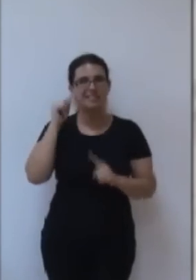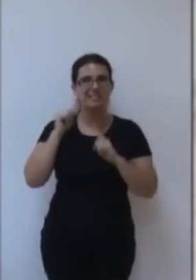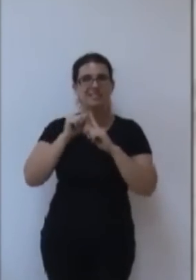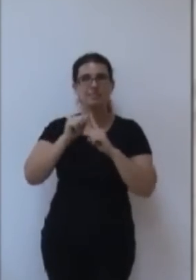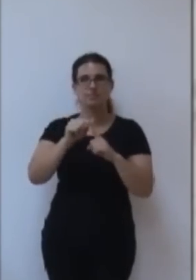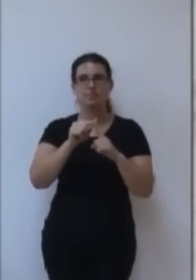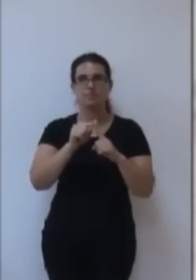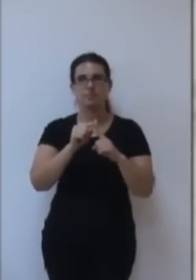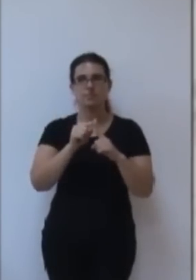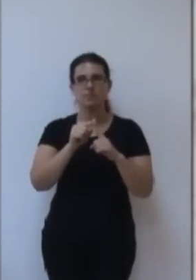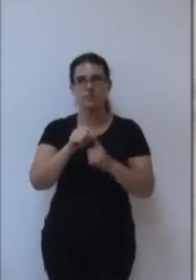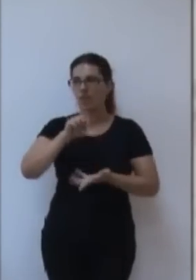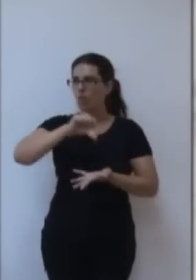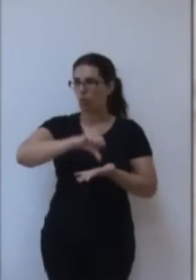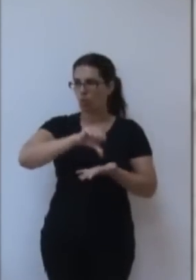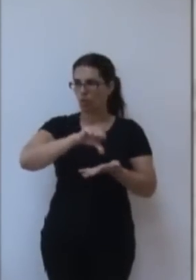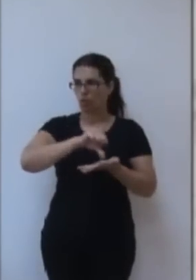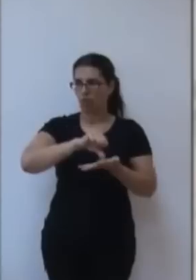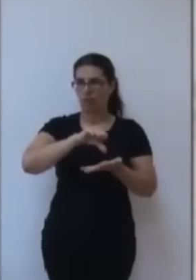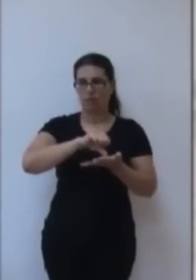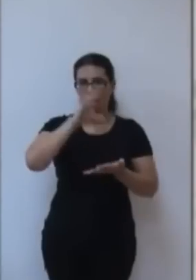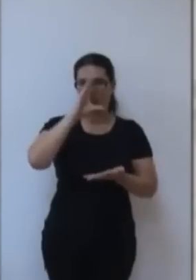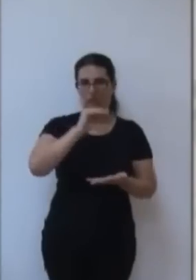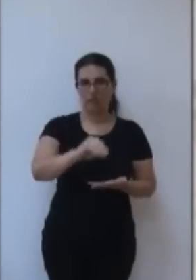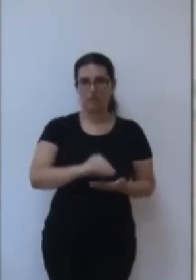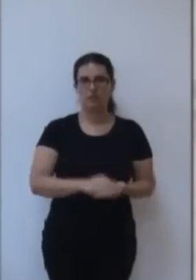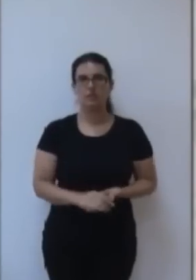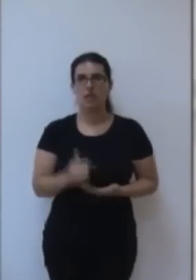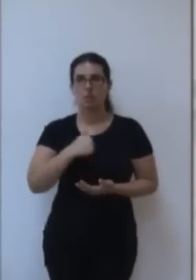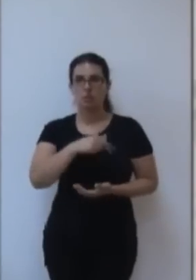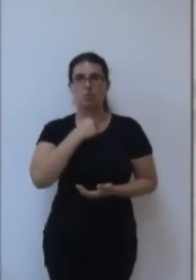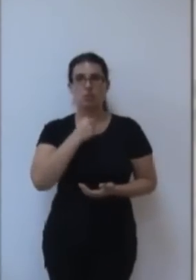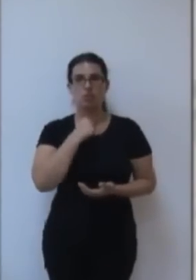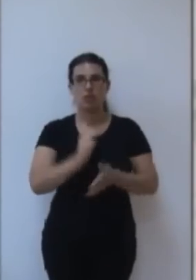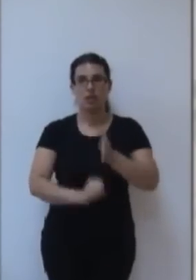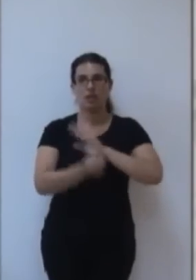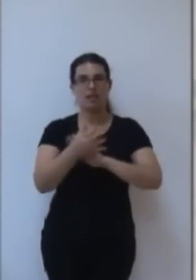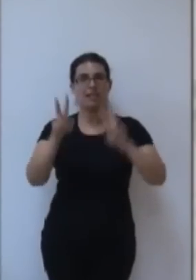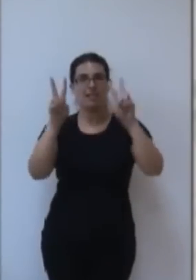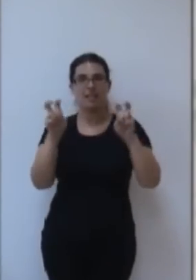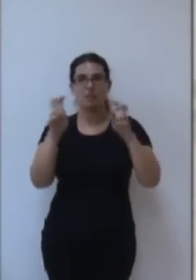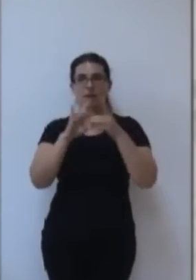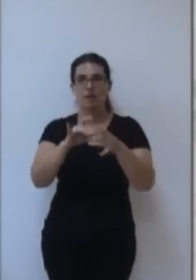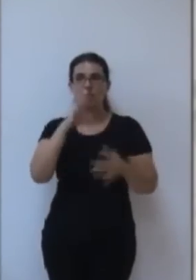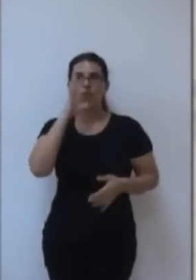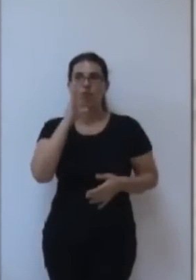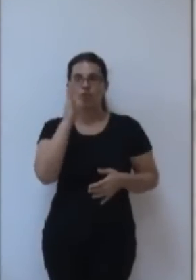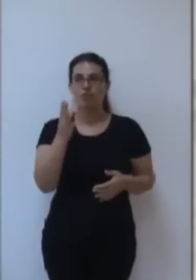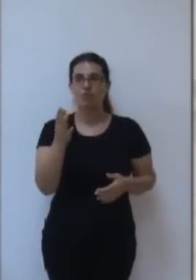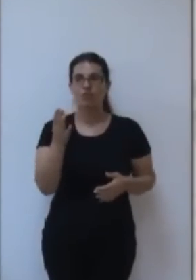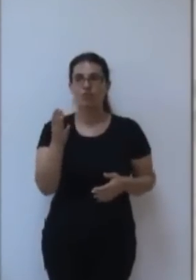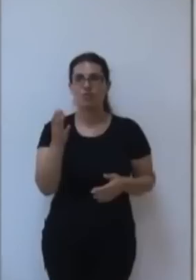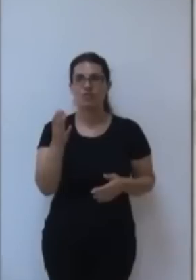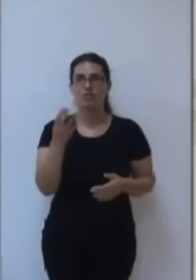dedicado a las ciudades inteligentes. Y me gustaría sacar el tema porque a ver esa inteligencia por